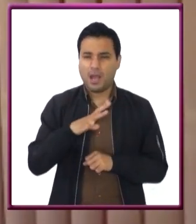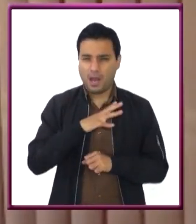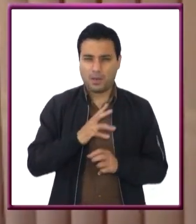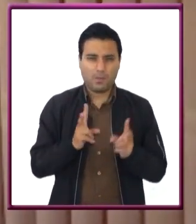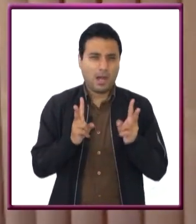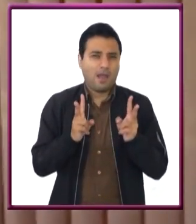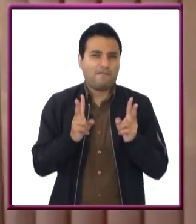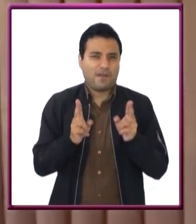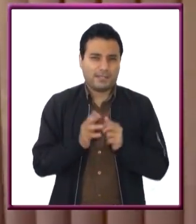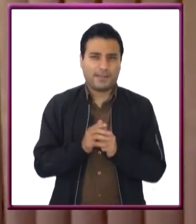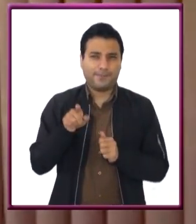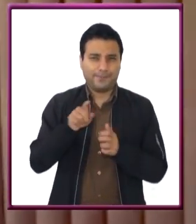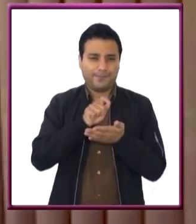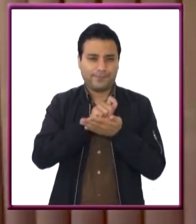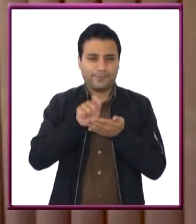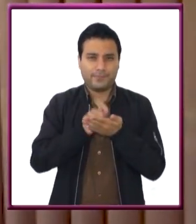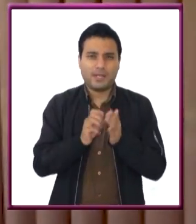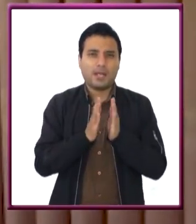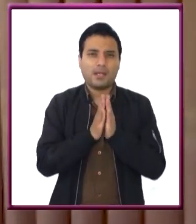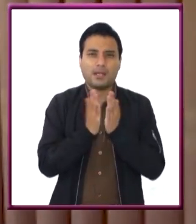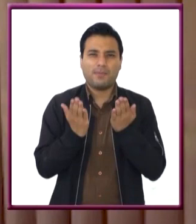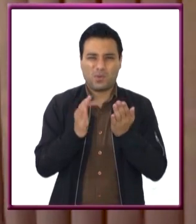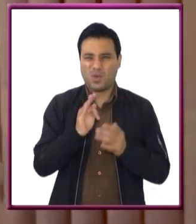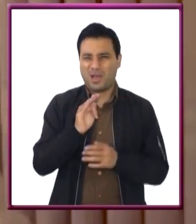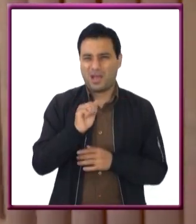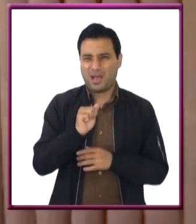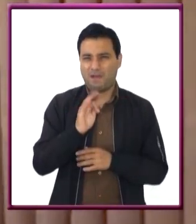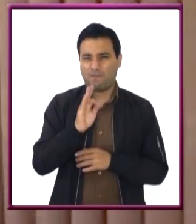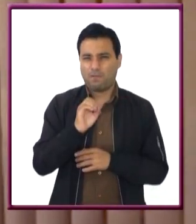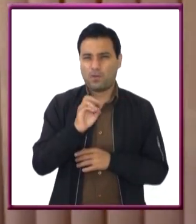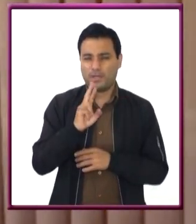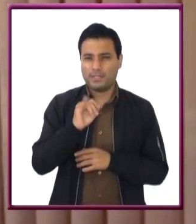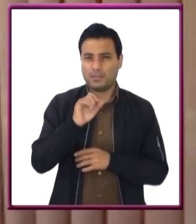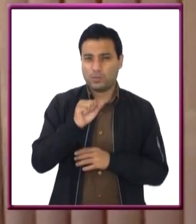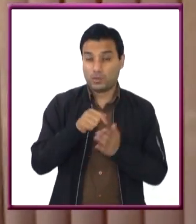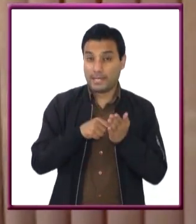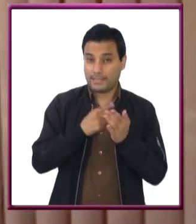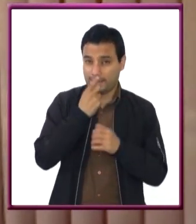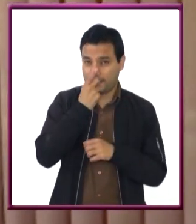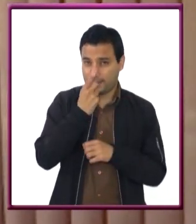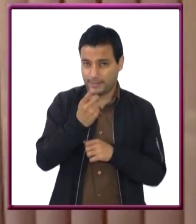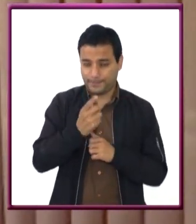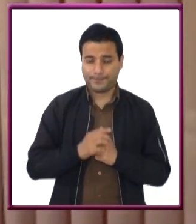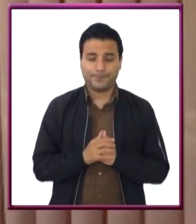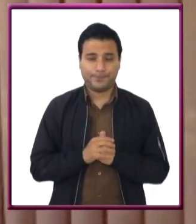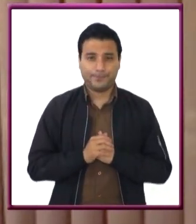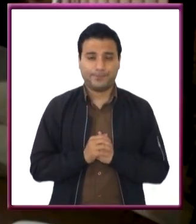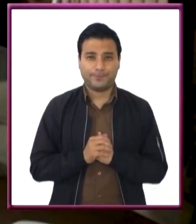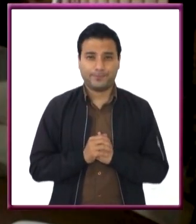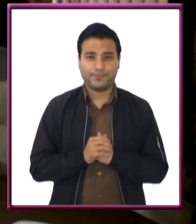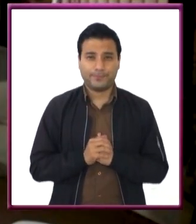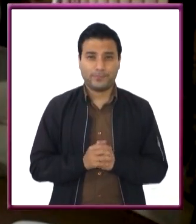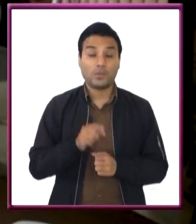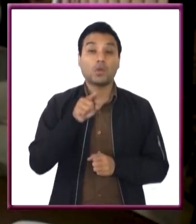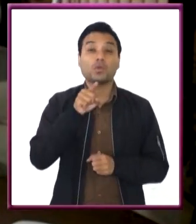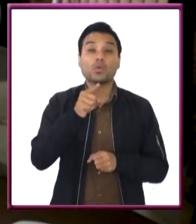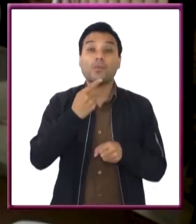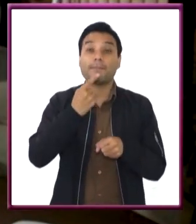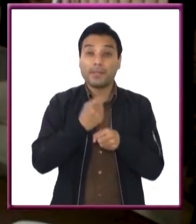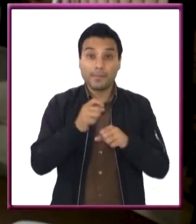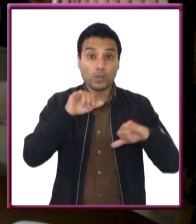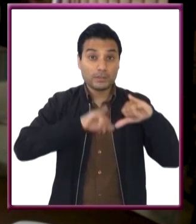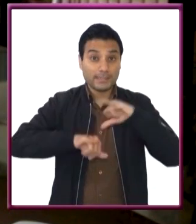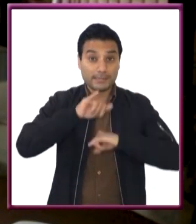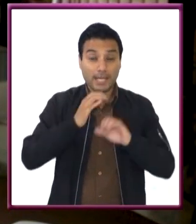una frase que él escribió también en un libro de aforismos. Y tiene una frase que embona muy bien que dice, estudia primero